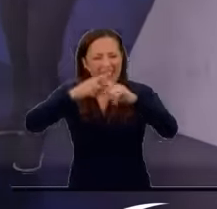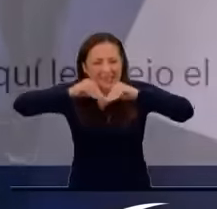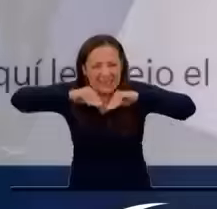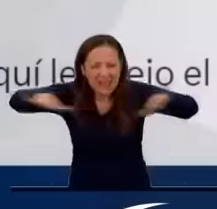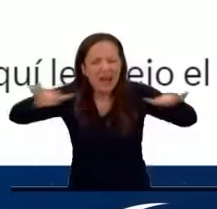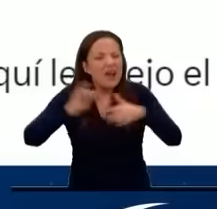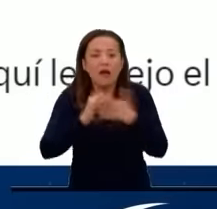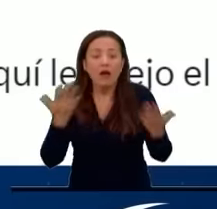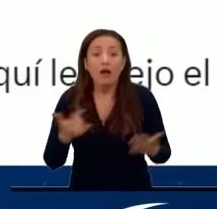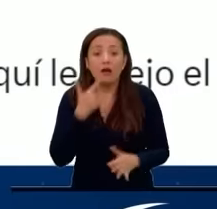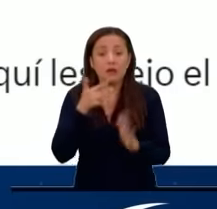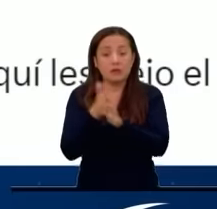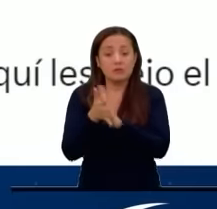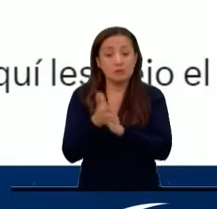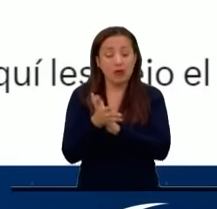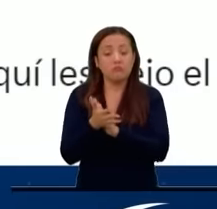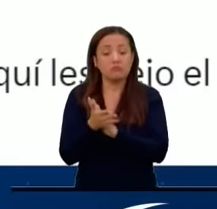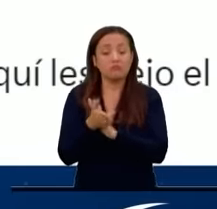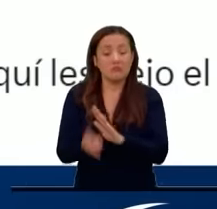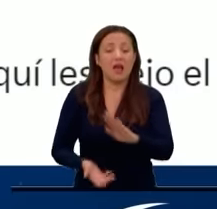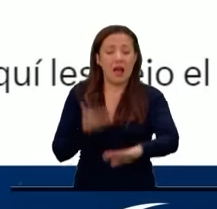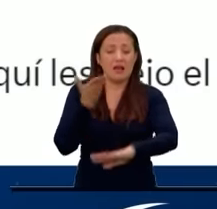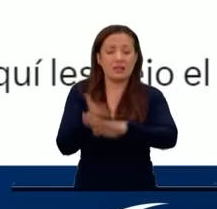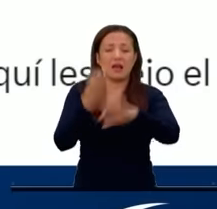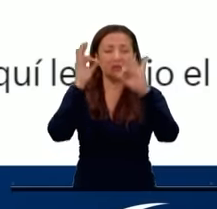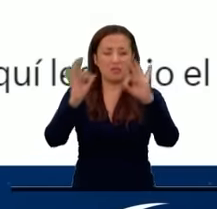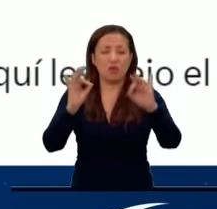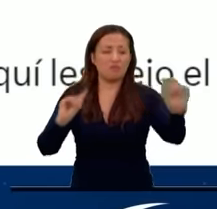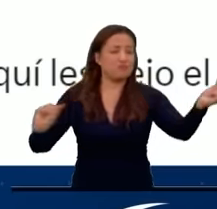propuesta sí va a desatar un debate